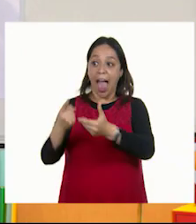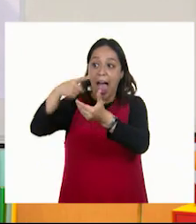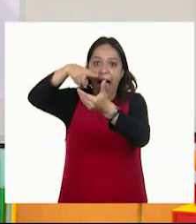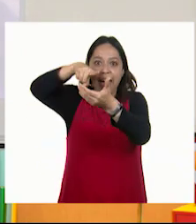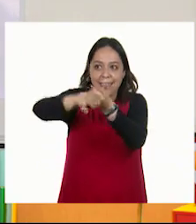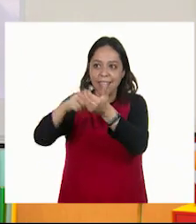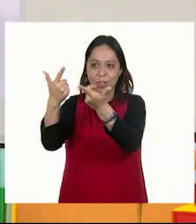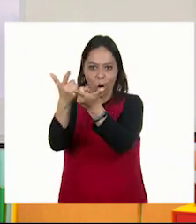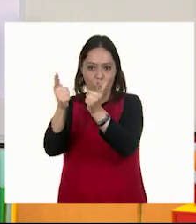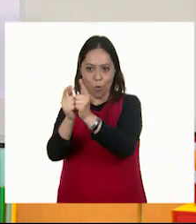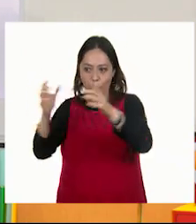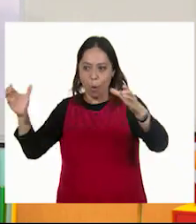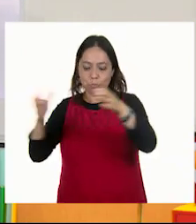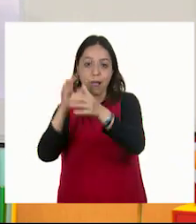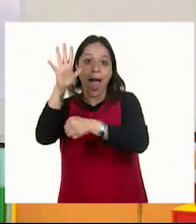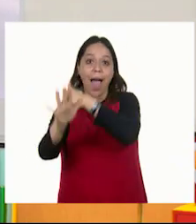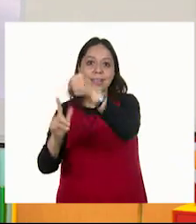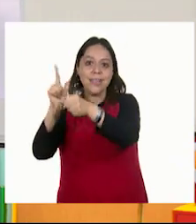Por aquí.